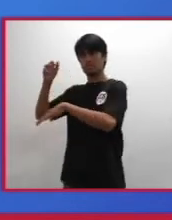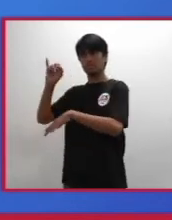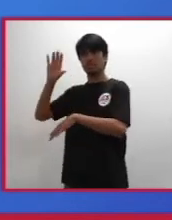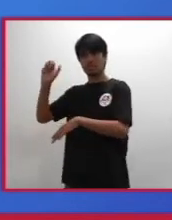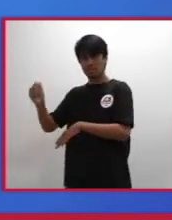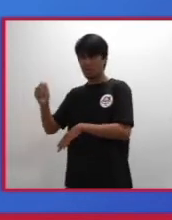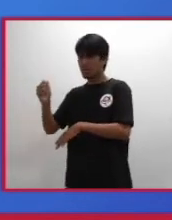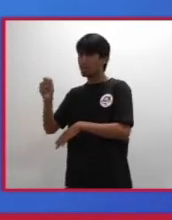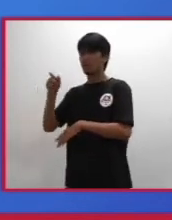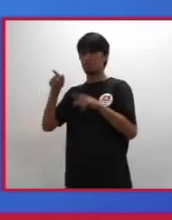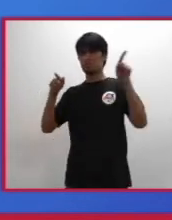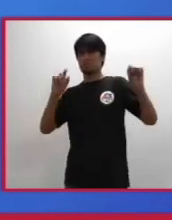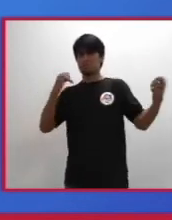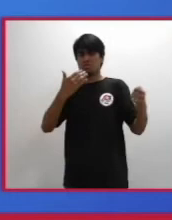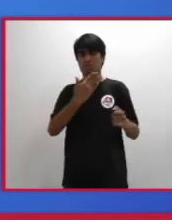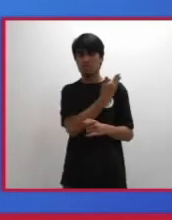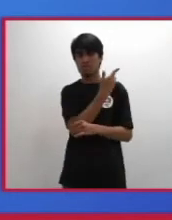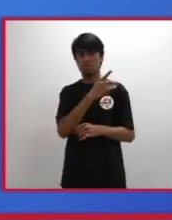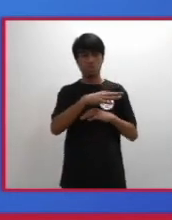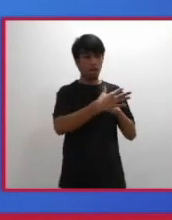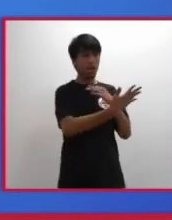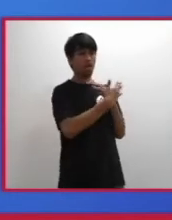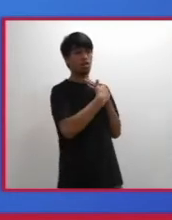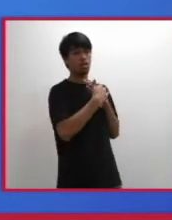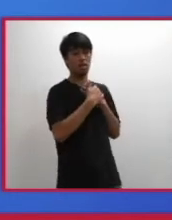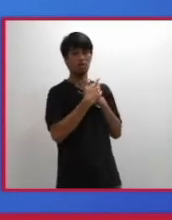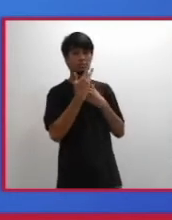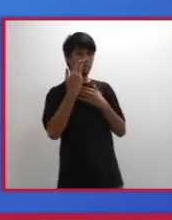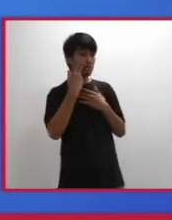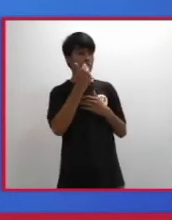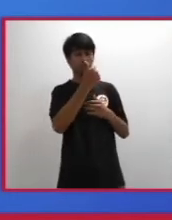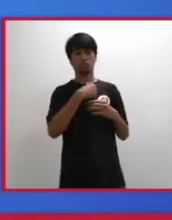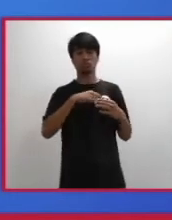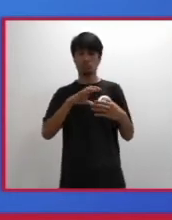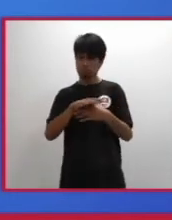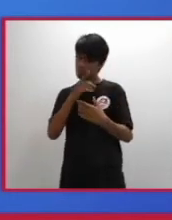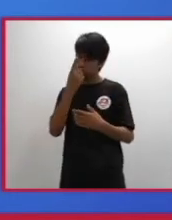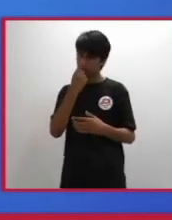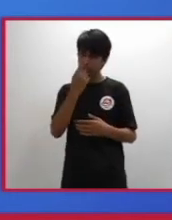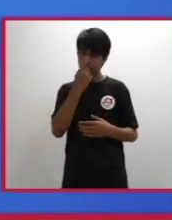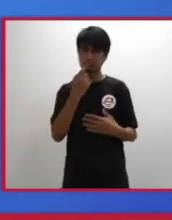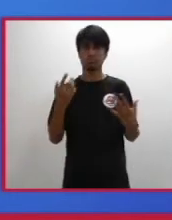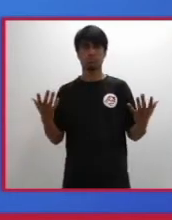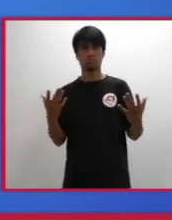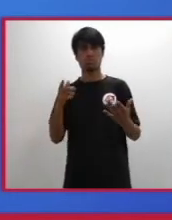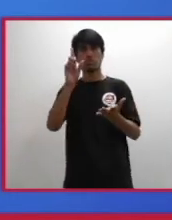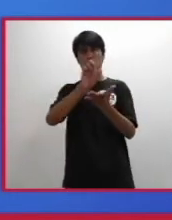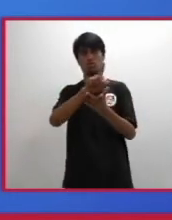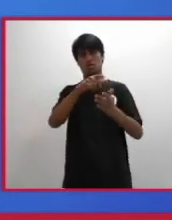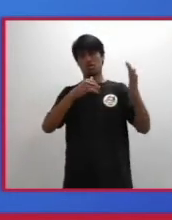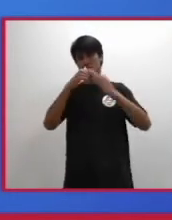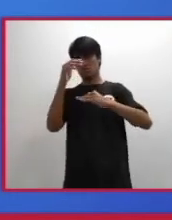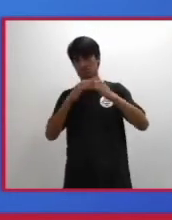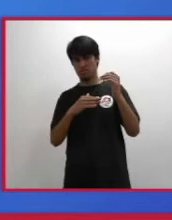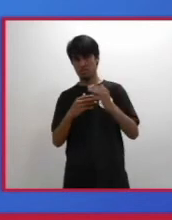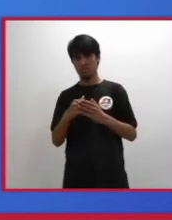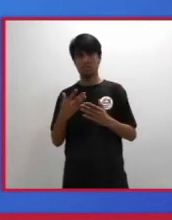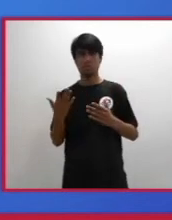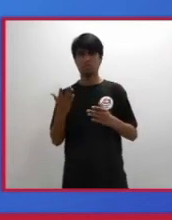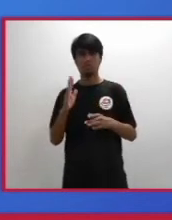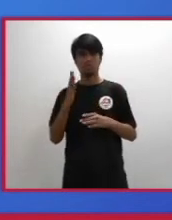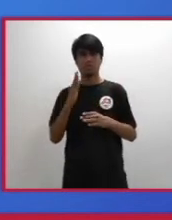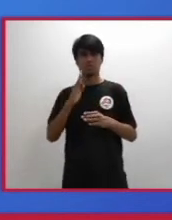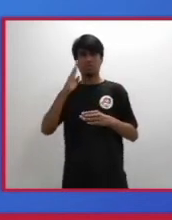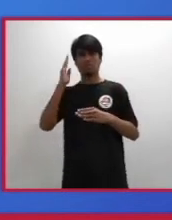JICA inmediatamente cualquier suceso que ocurra en el sitio de obras, en un máximo